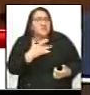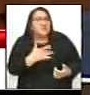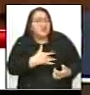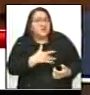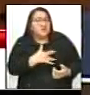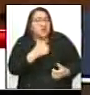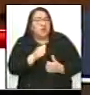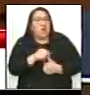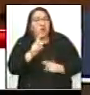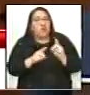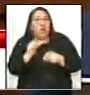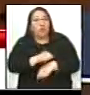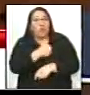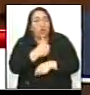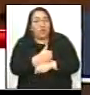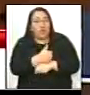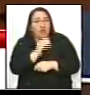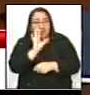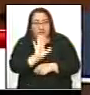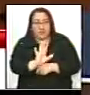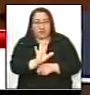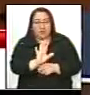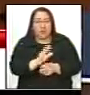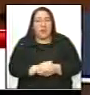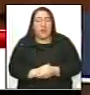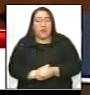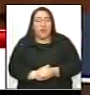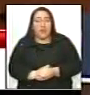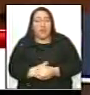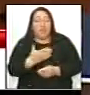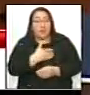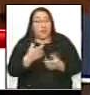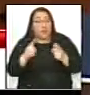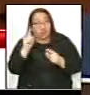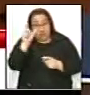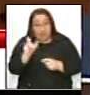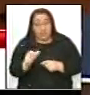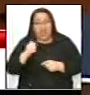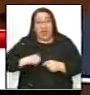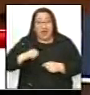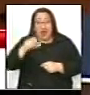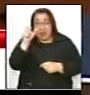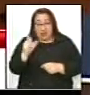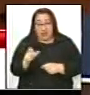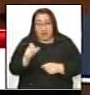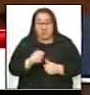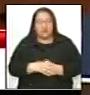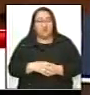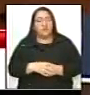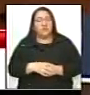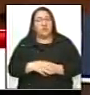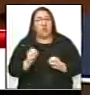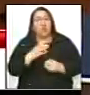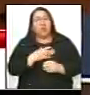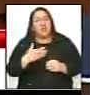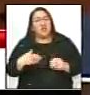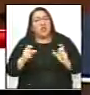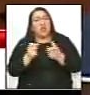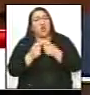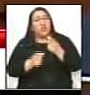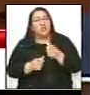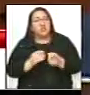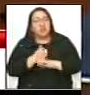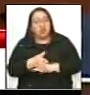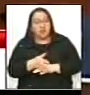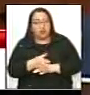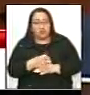a las autoridades. Presidente, cuando un alcalde, cuando un gobernador regional, el presidente, los congresistas entramos,